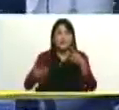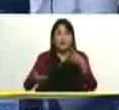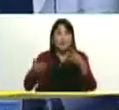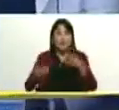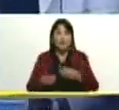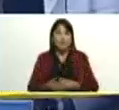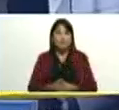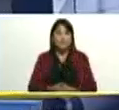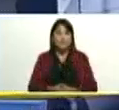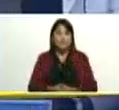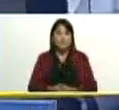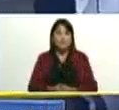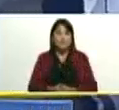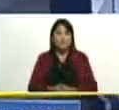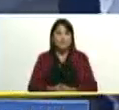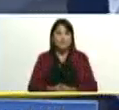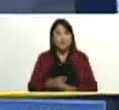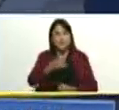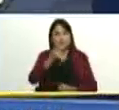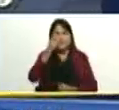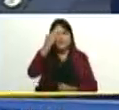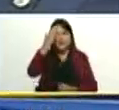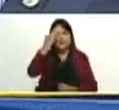que ustedes muy bien sabrán establecer.